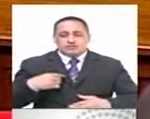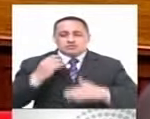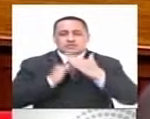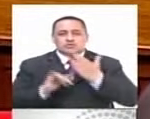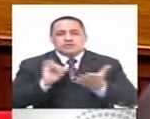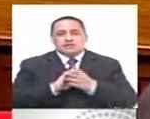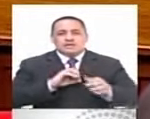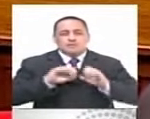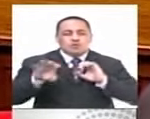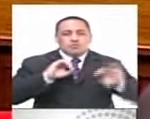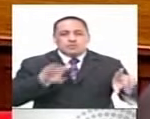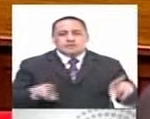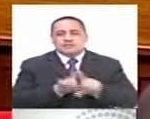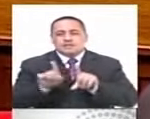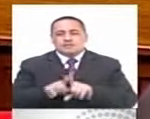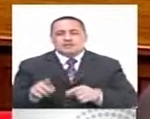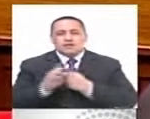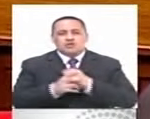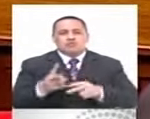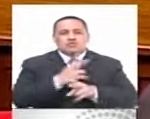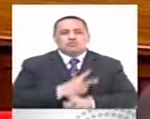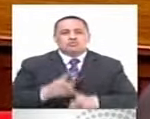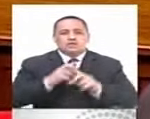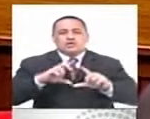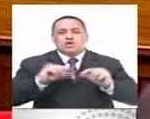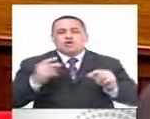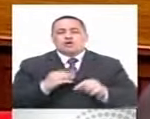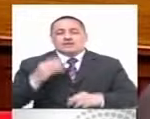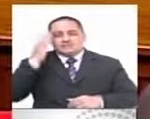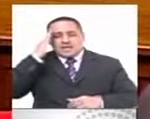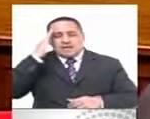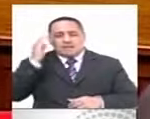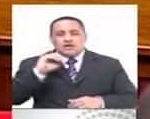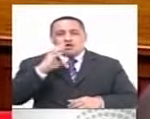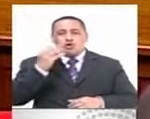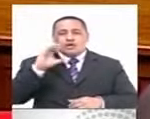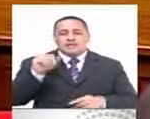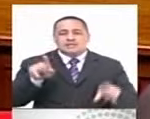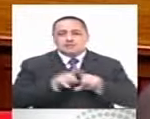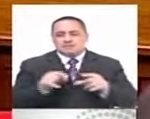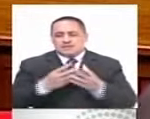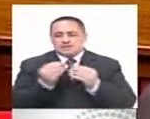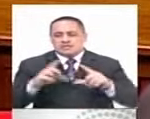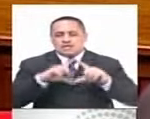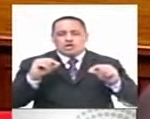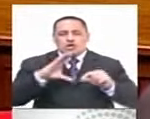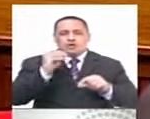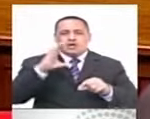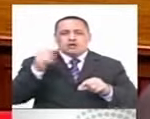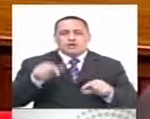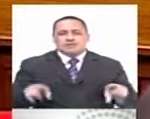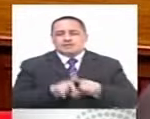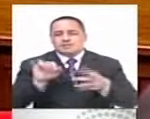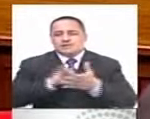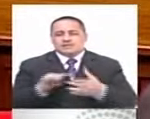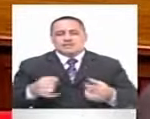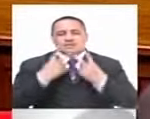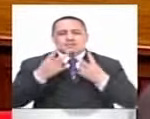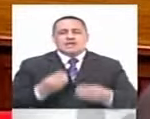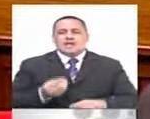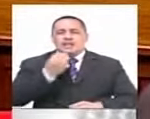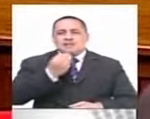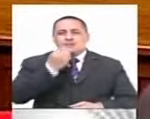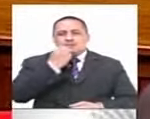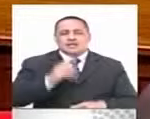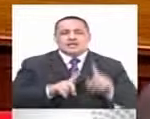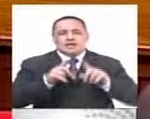que promueve el cultivo de hoja de coca a sabiendas que la mayor parte de ese cultivo de hoja de coca va a alimentar